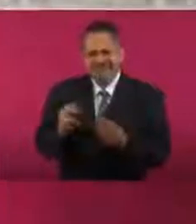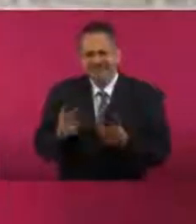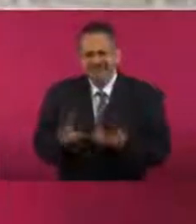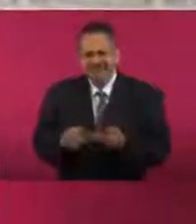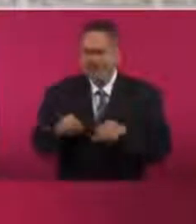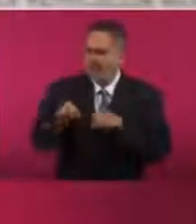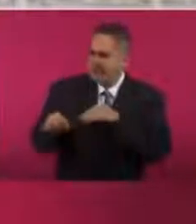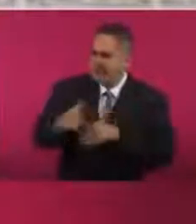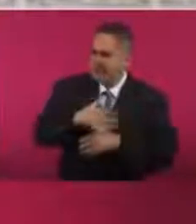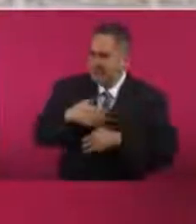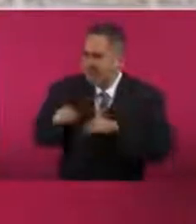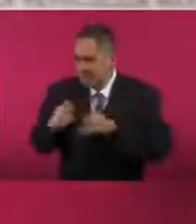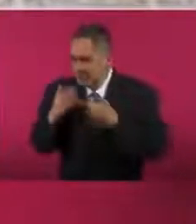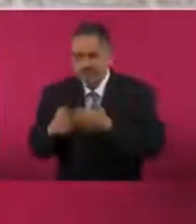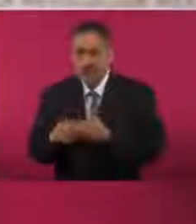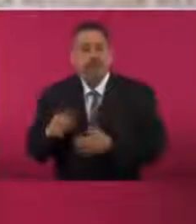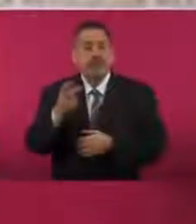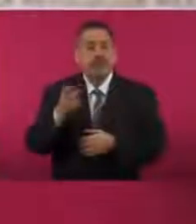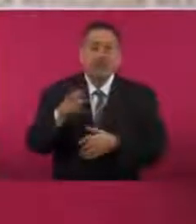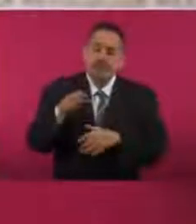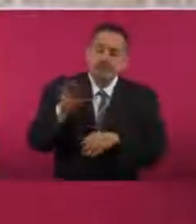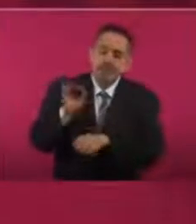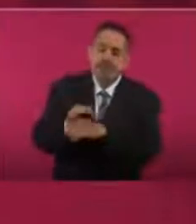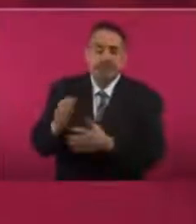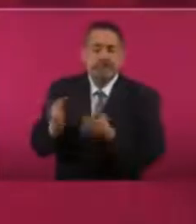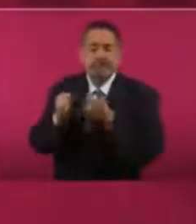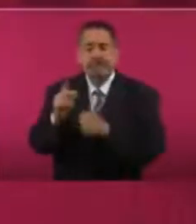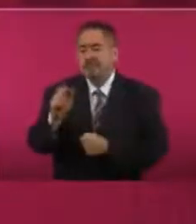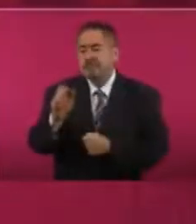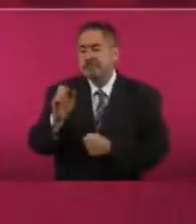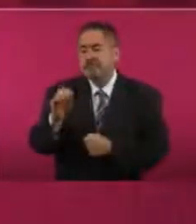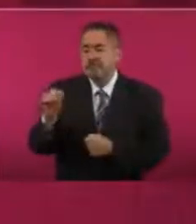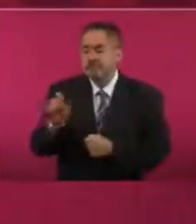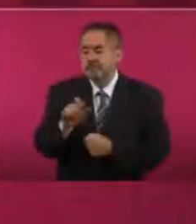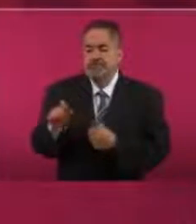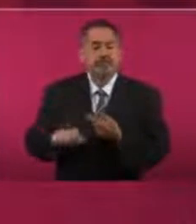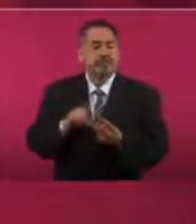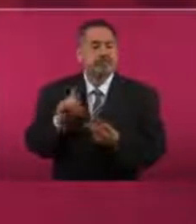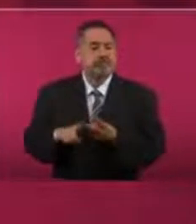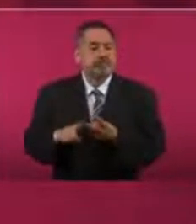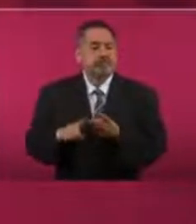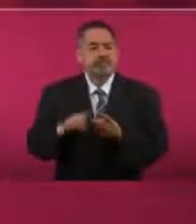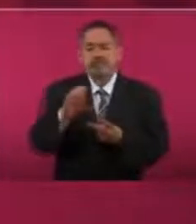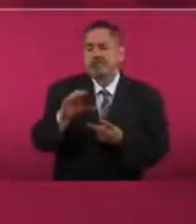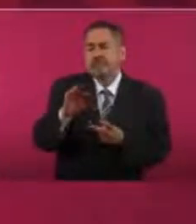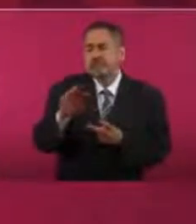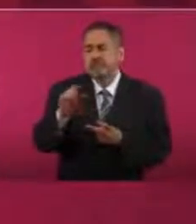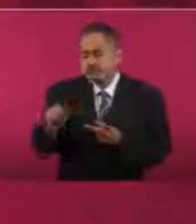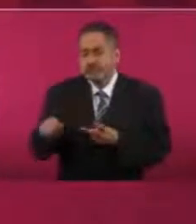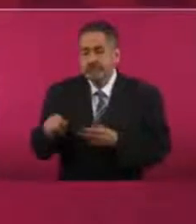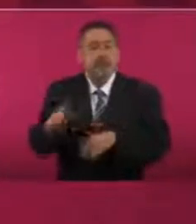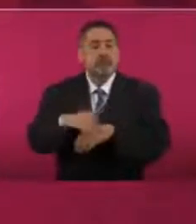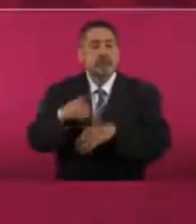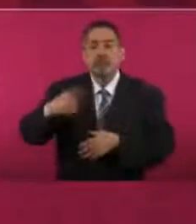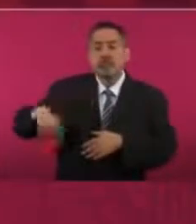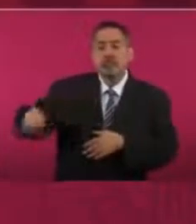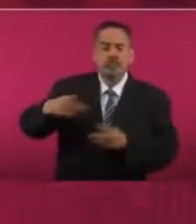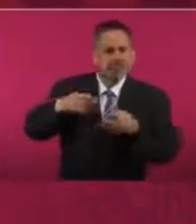¿Por qué estamos rescatando a Pemex? ¿Por qué estamos rescatando a la Comisión Federal de Electricidad? Por los